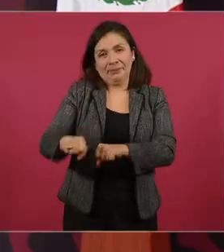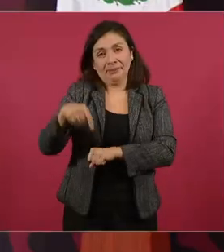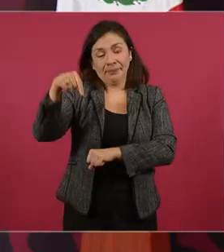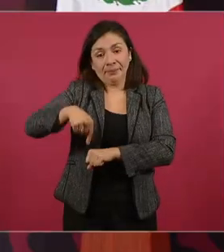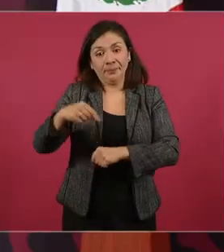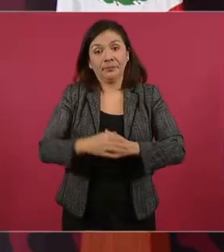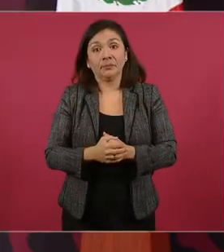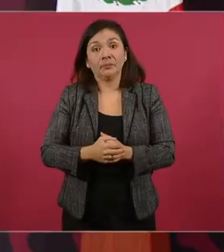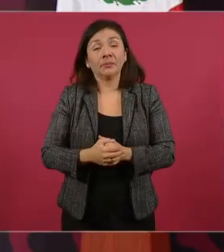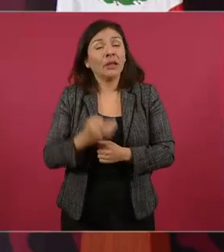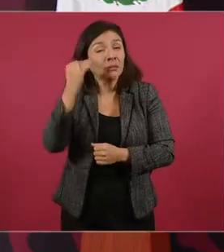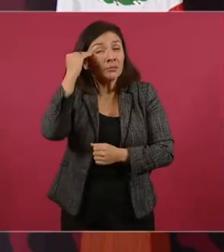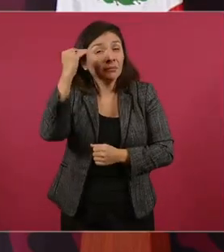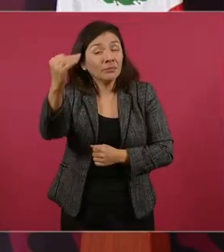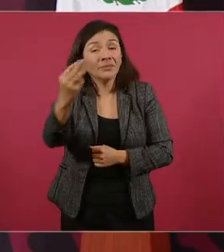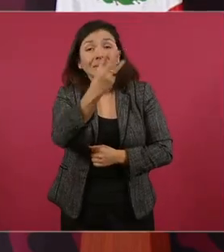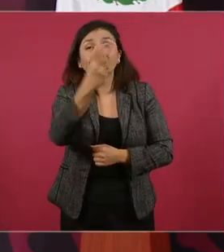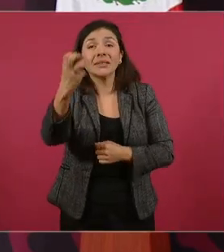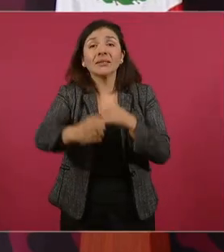en 300 años.